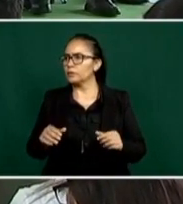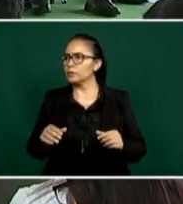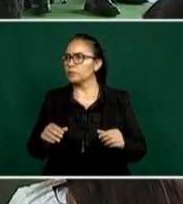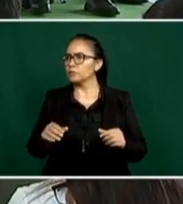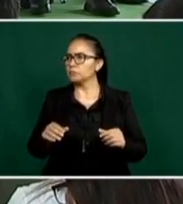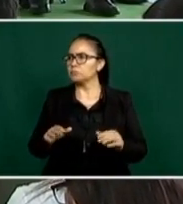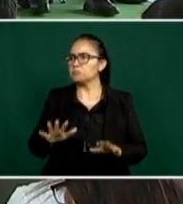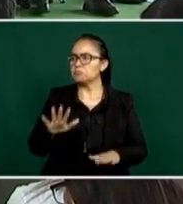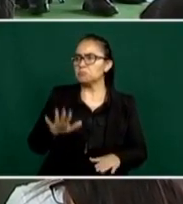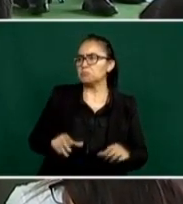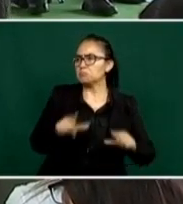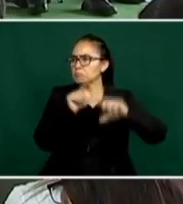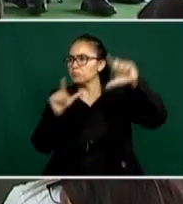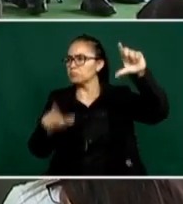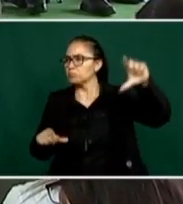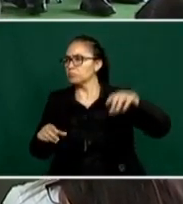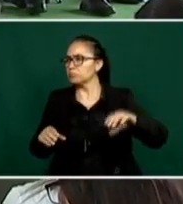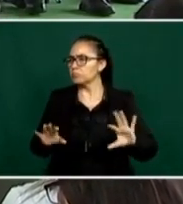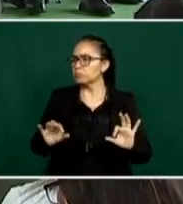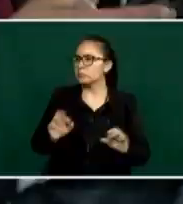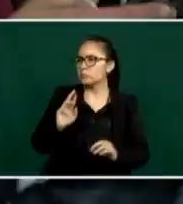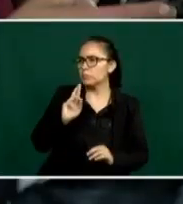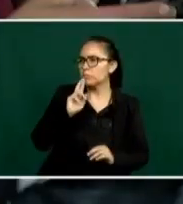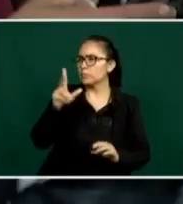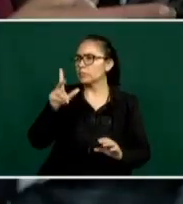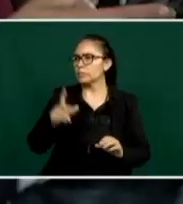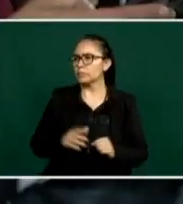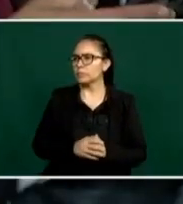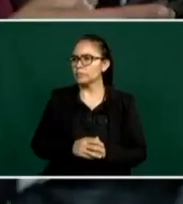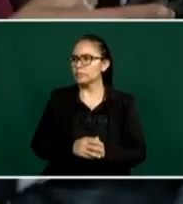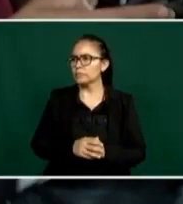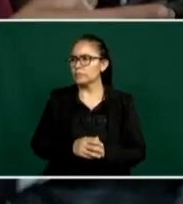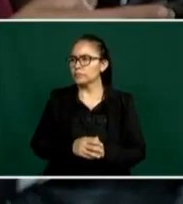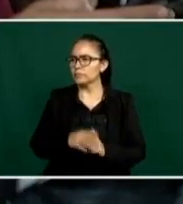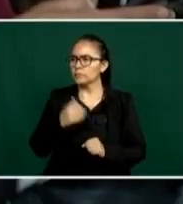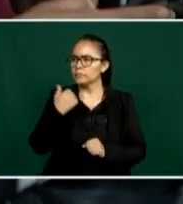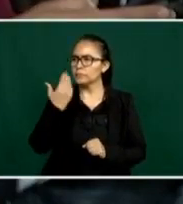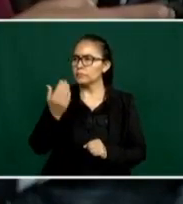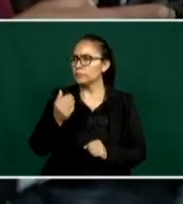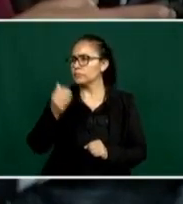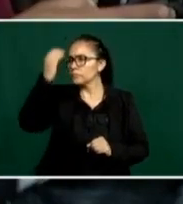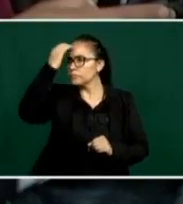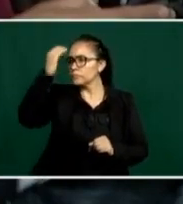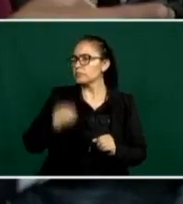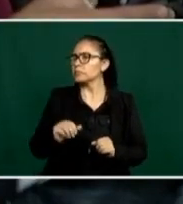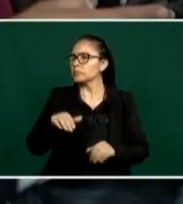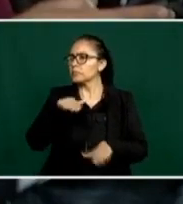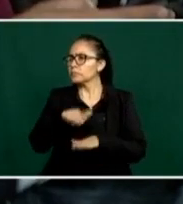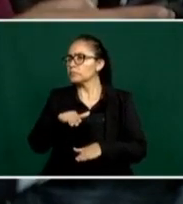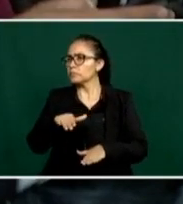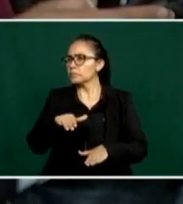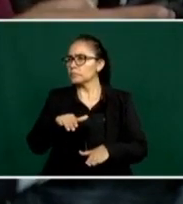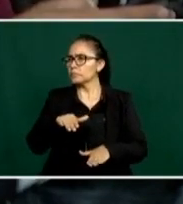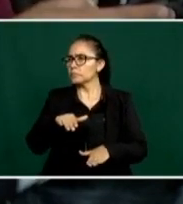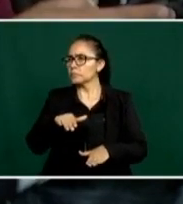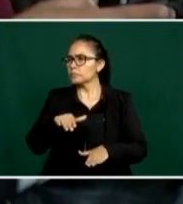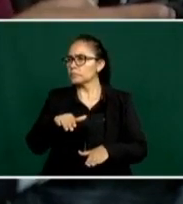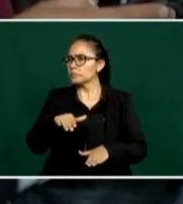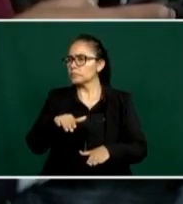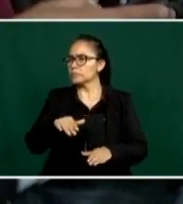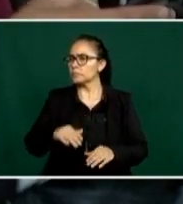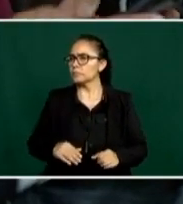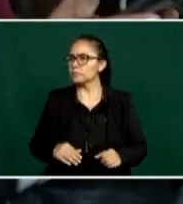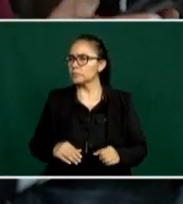ligera recesión. Y también por la noche se dio a conocer la supuesta captura del exgobernador César